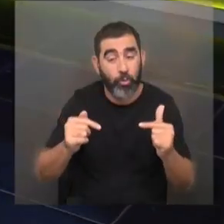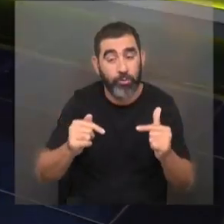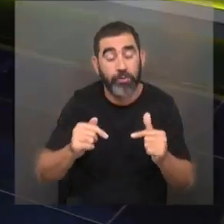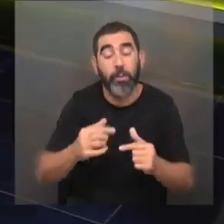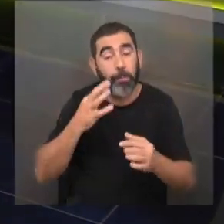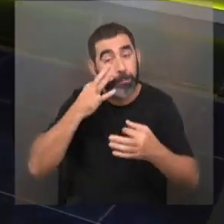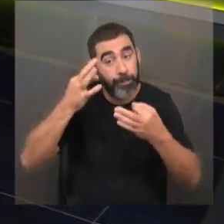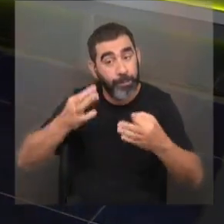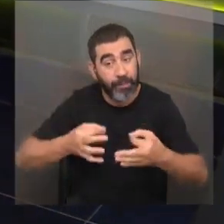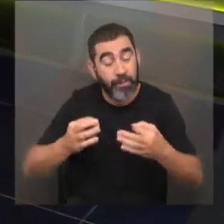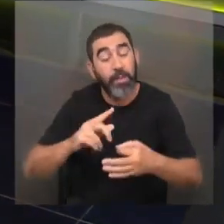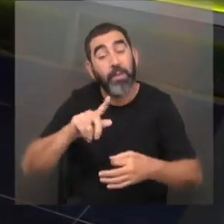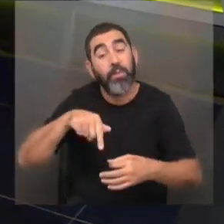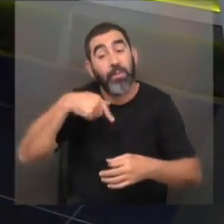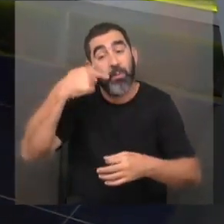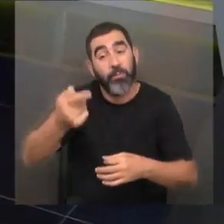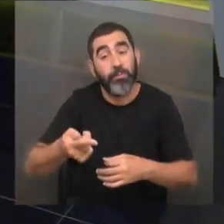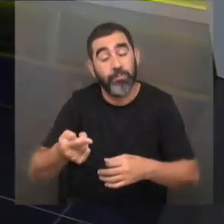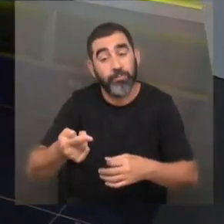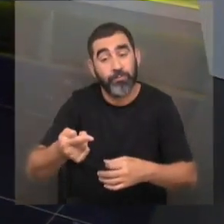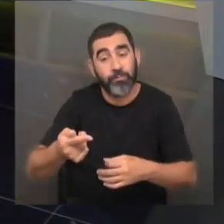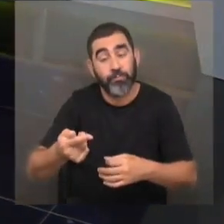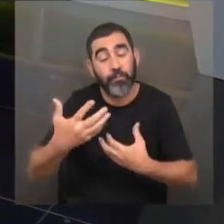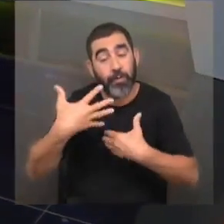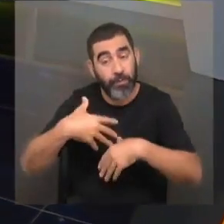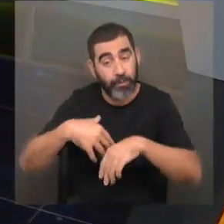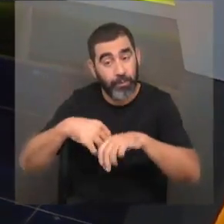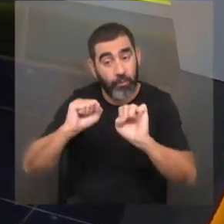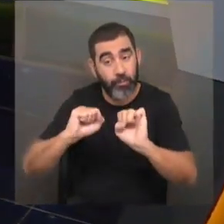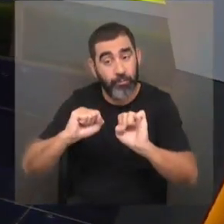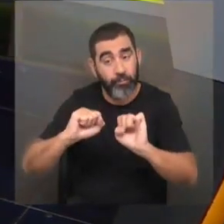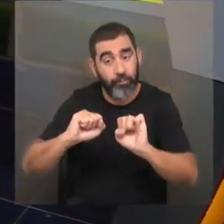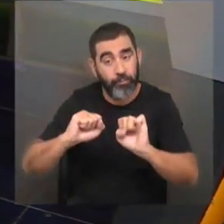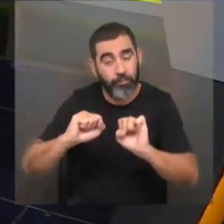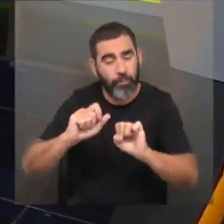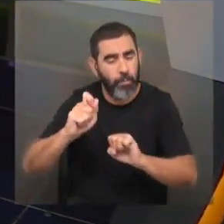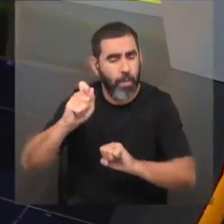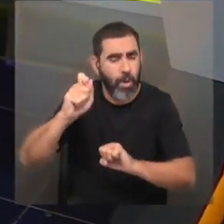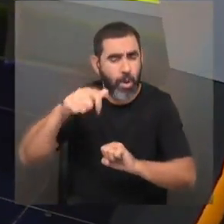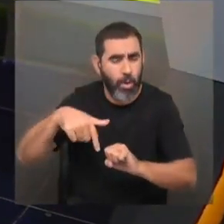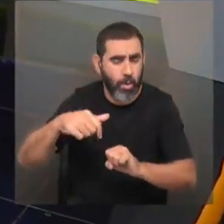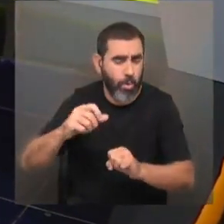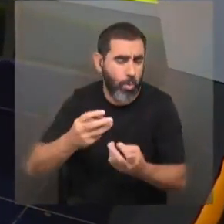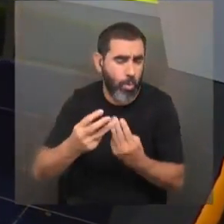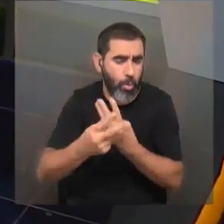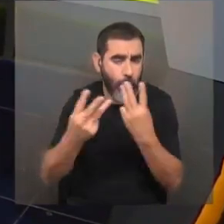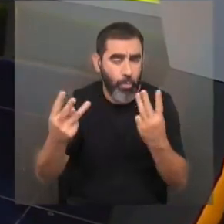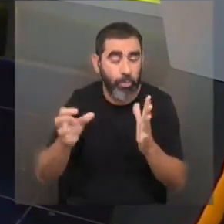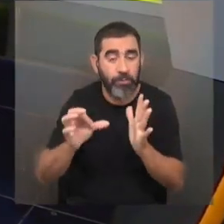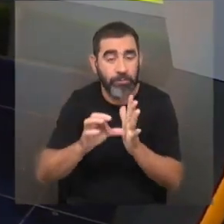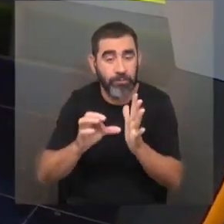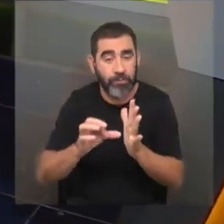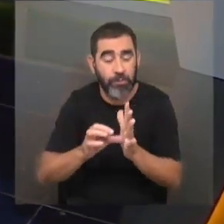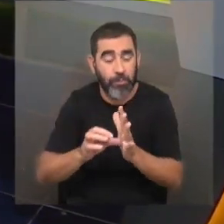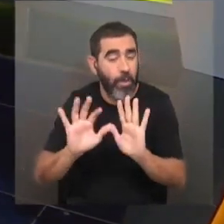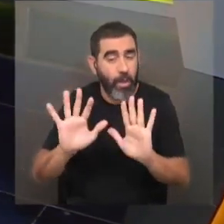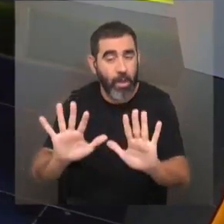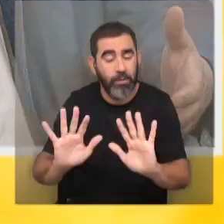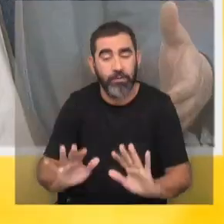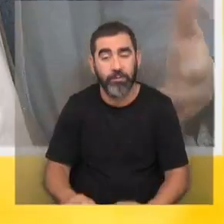cuerpos, pero luego se descubrió que era mucho más común y que muchos sistemas de